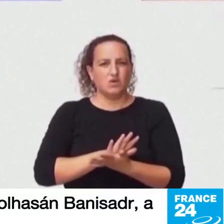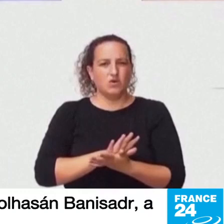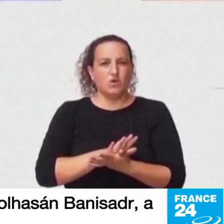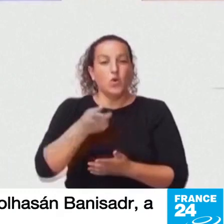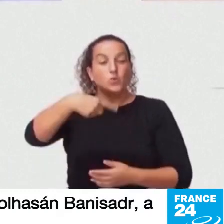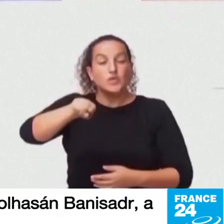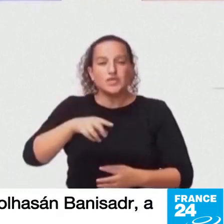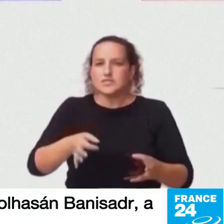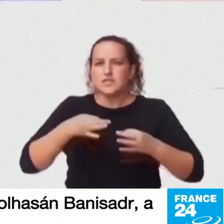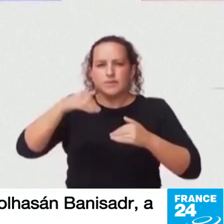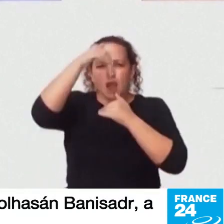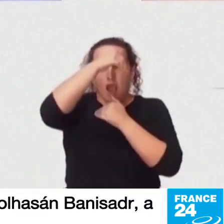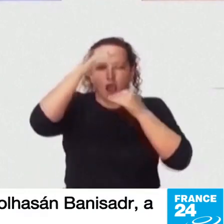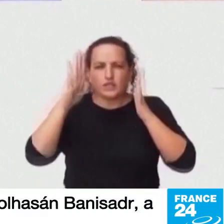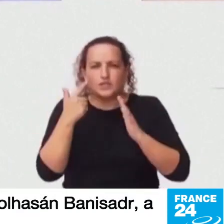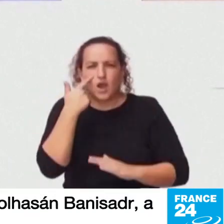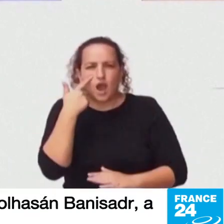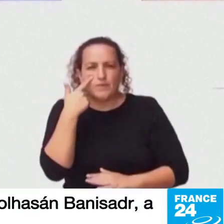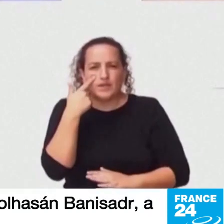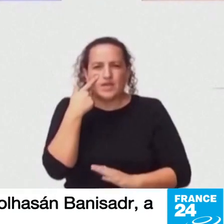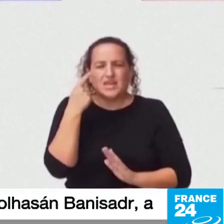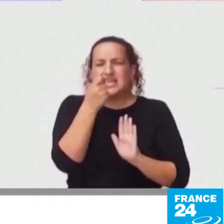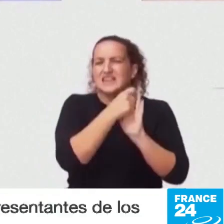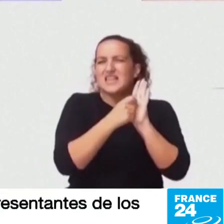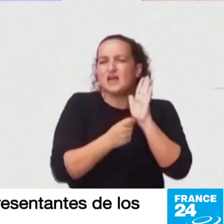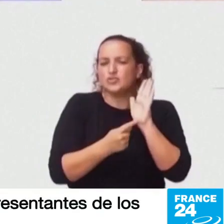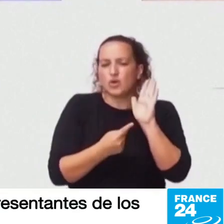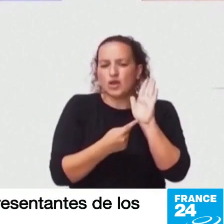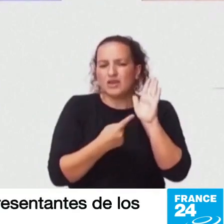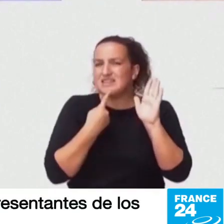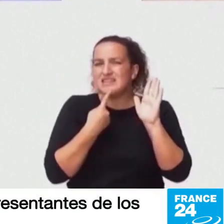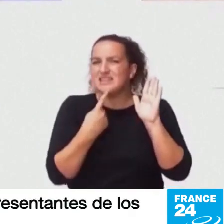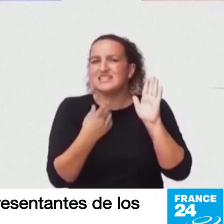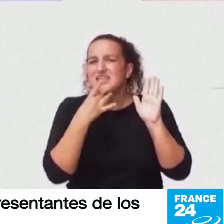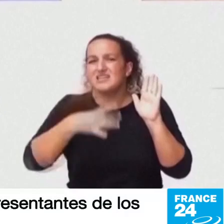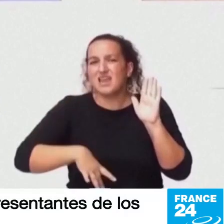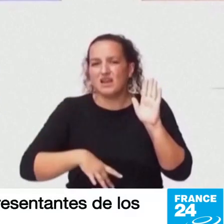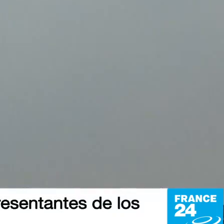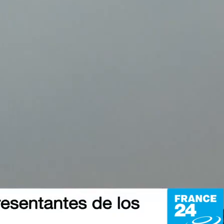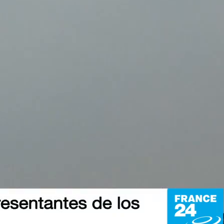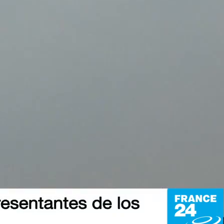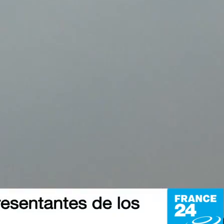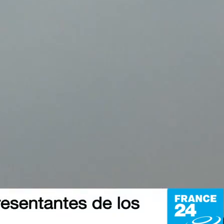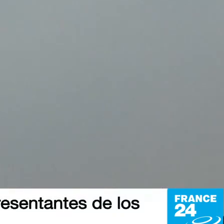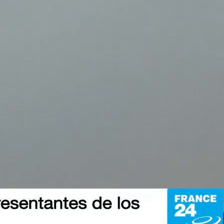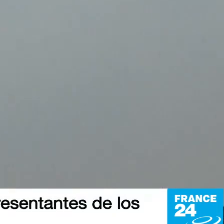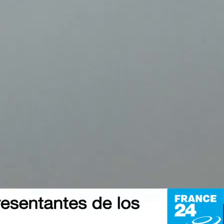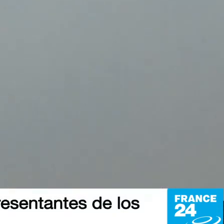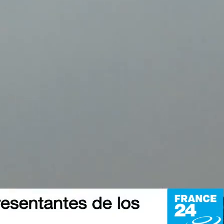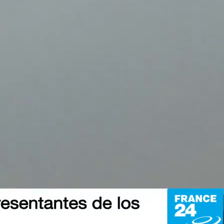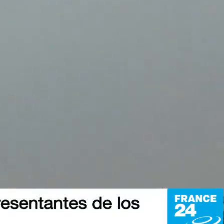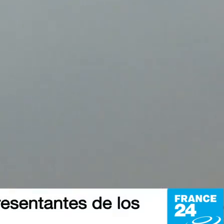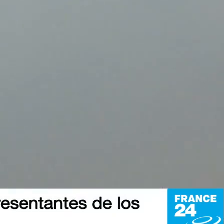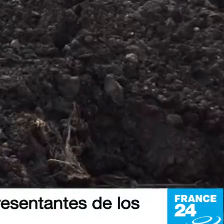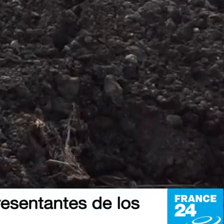siempre atento a las indicaciones que hagan las autoridades de Protección Civil. Desde que el volcán entró